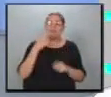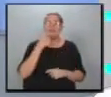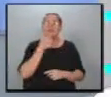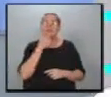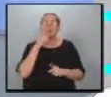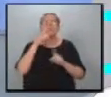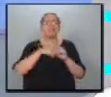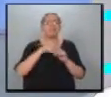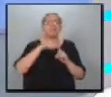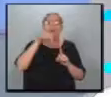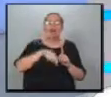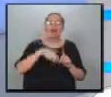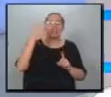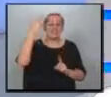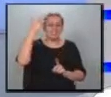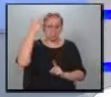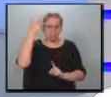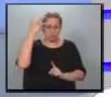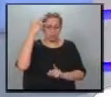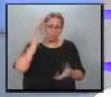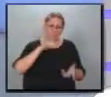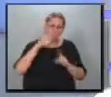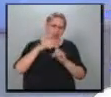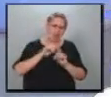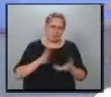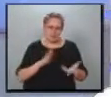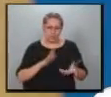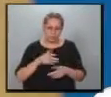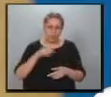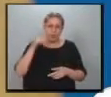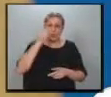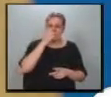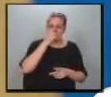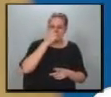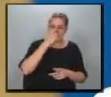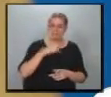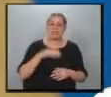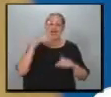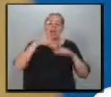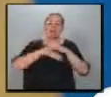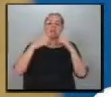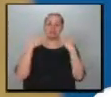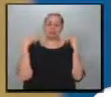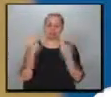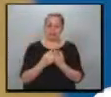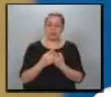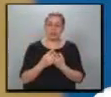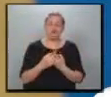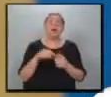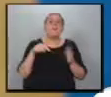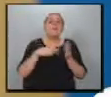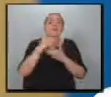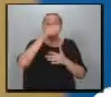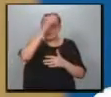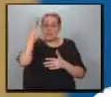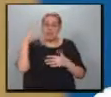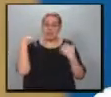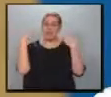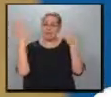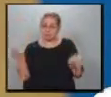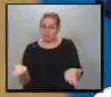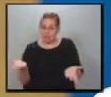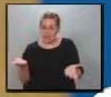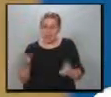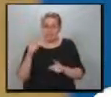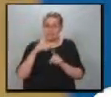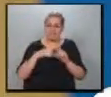acá debe estar ahora en 18 grados, calculo yo, sí. 20 grados acá adentro, ¿no? Pero en el verano, de repente, al aire libre está